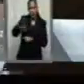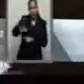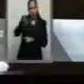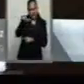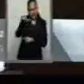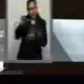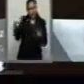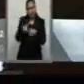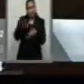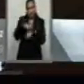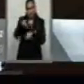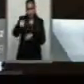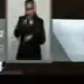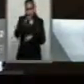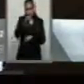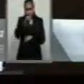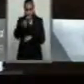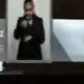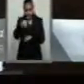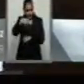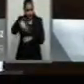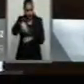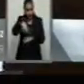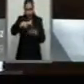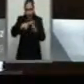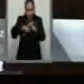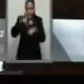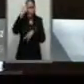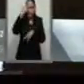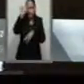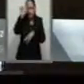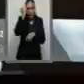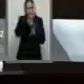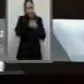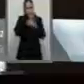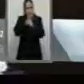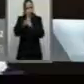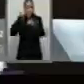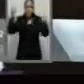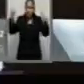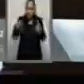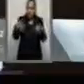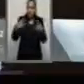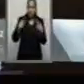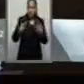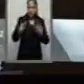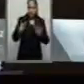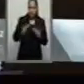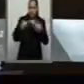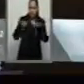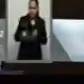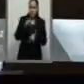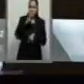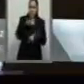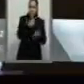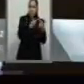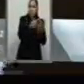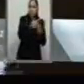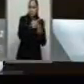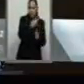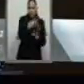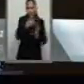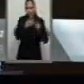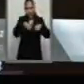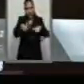Asamblea Legislativa del Distrito Federal, ejercicio que se dieron a la tarea de representantes de la sexta legislatura, así como muchas